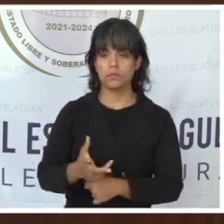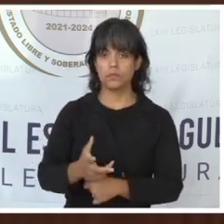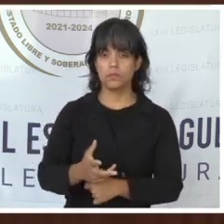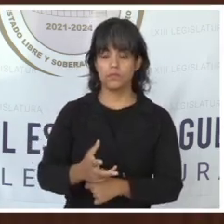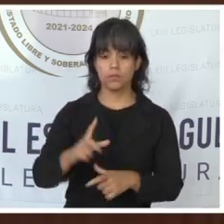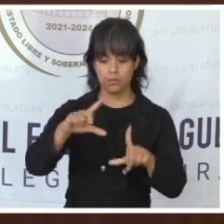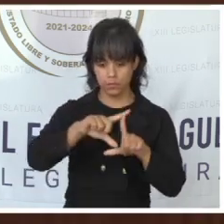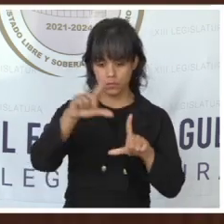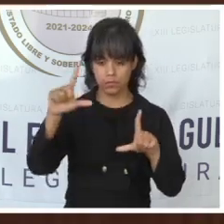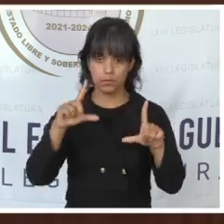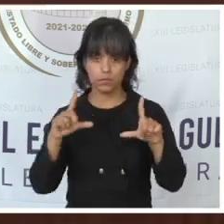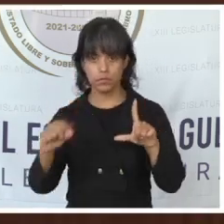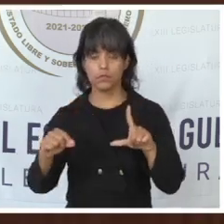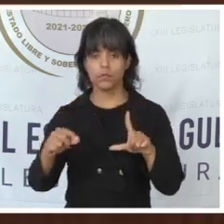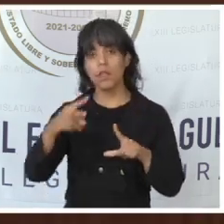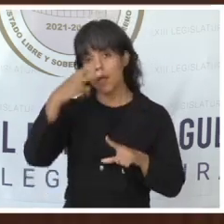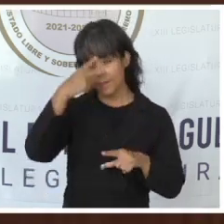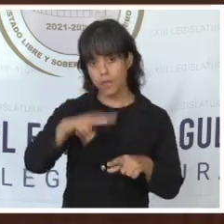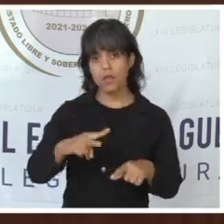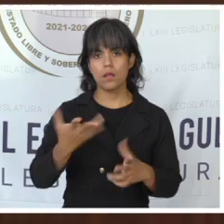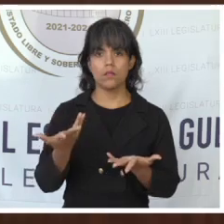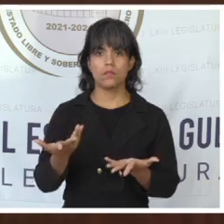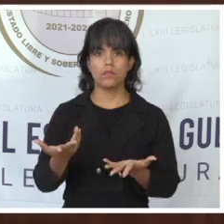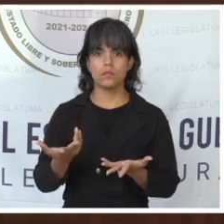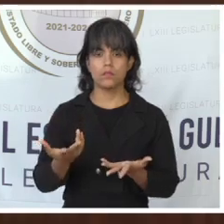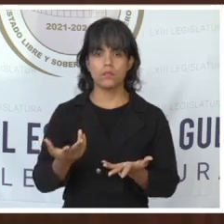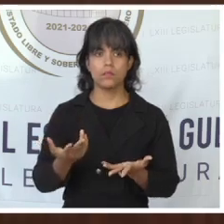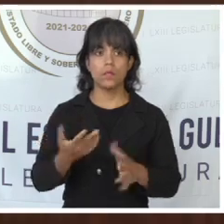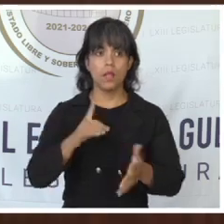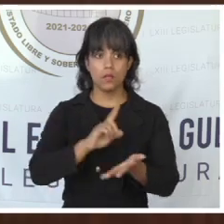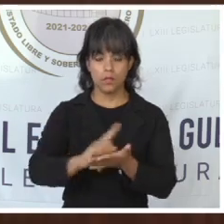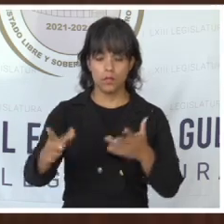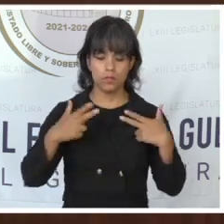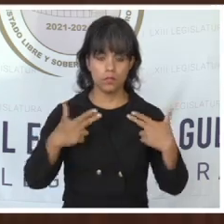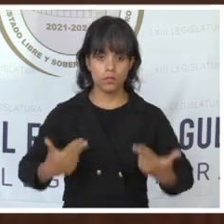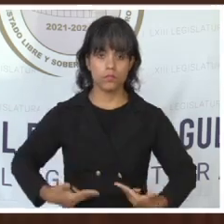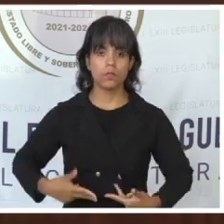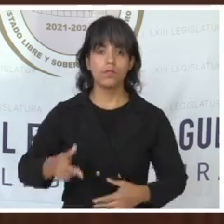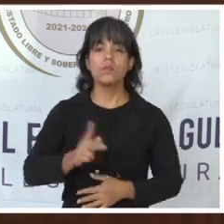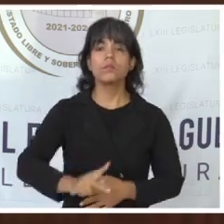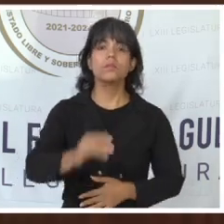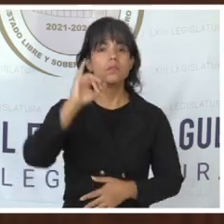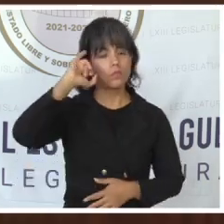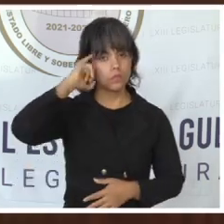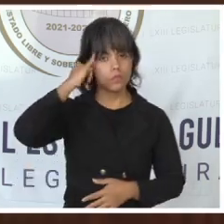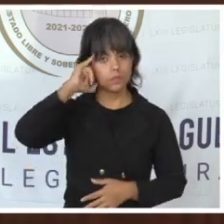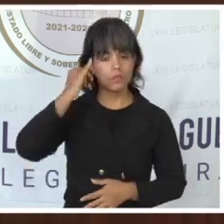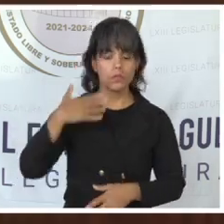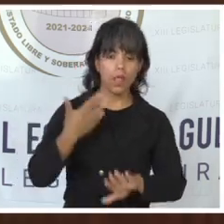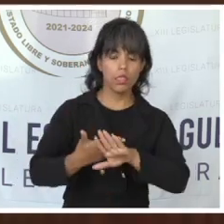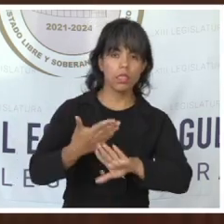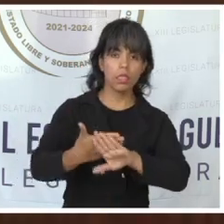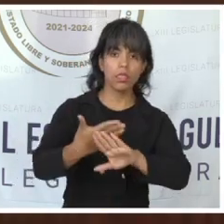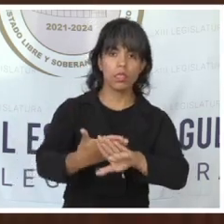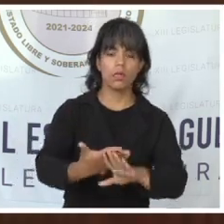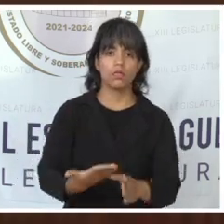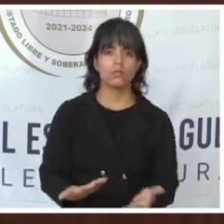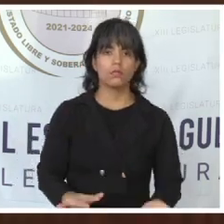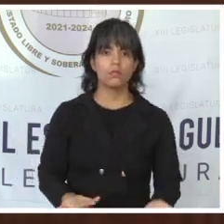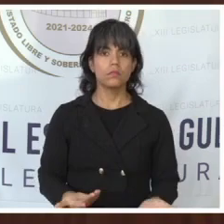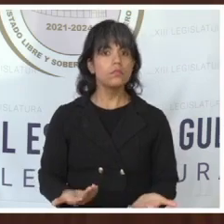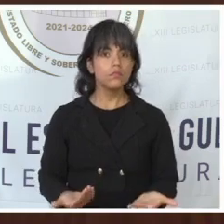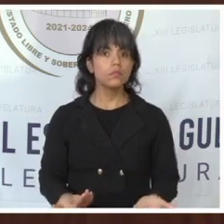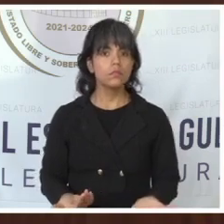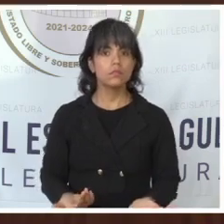manera sistemática venía violentando los derechos de los pueblos originarios. Pero este no es un tema de estar